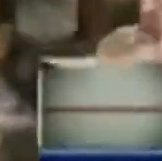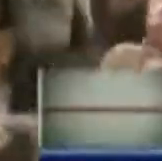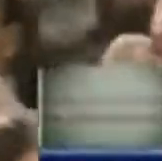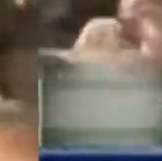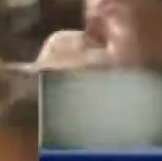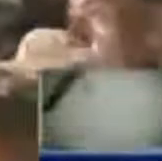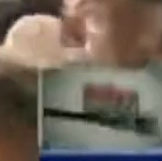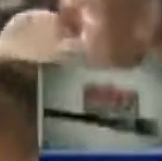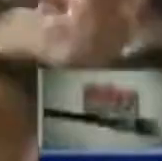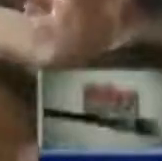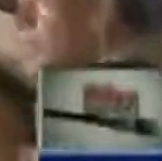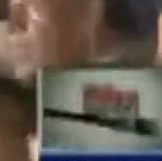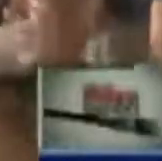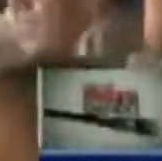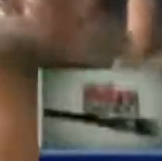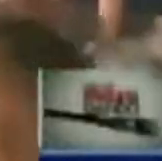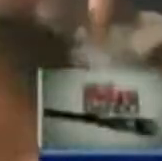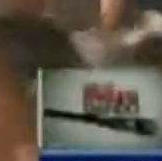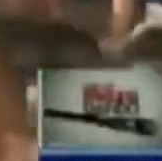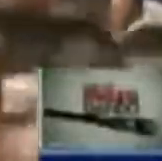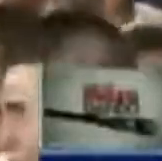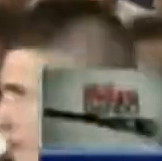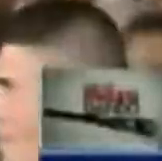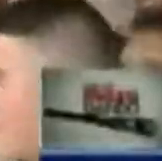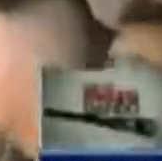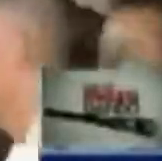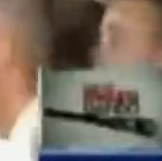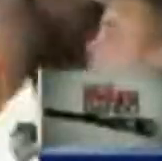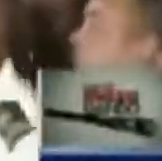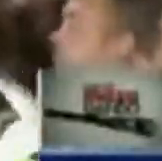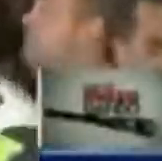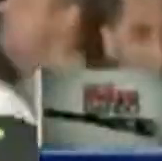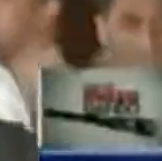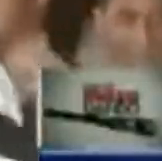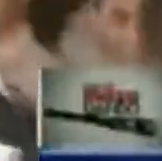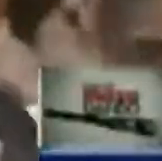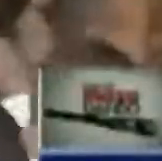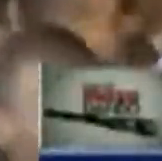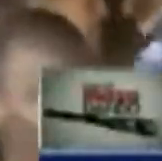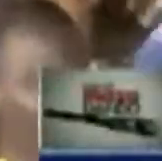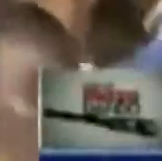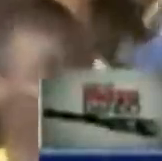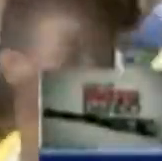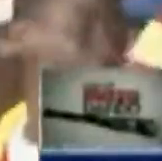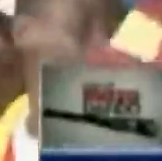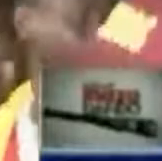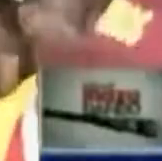quieres sentarme contigo en la hierbita y decirte lindos cositas